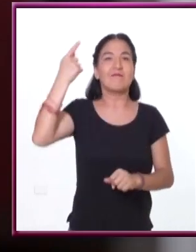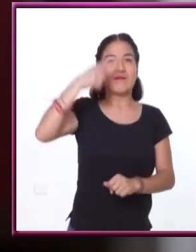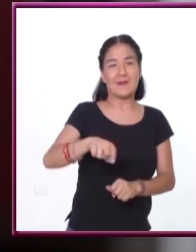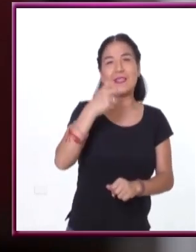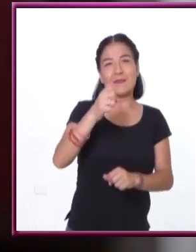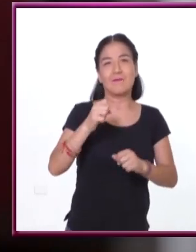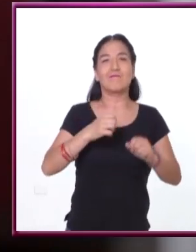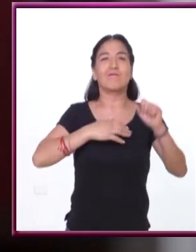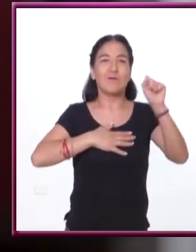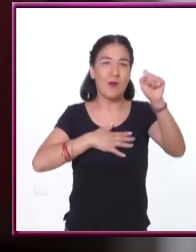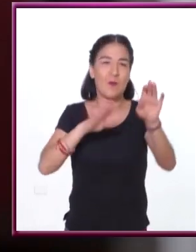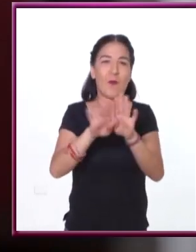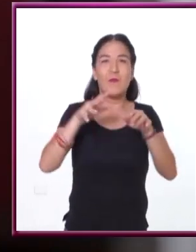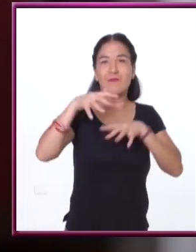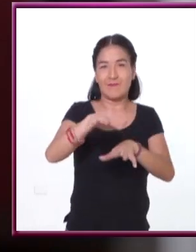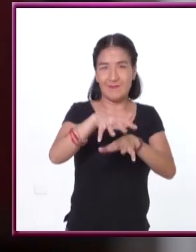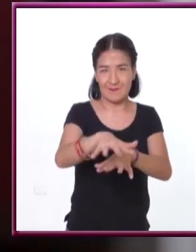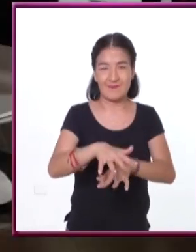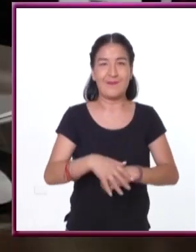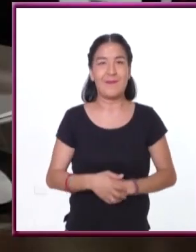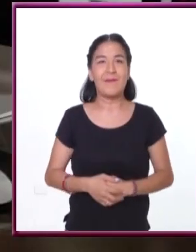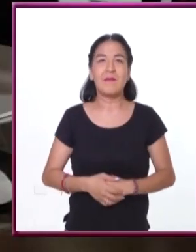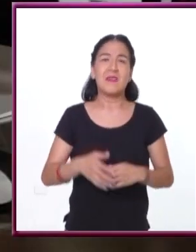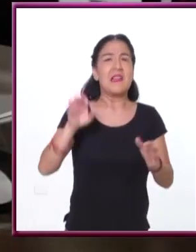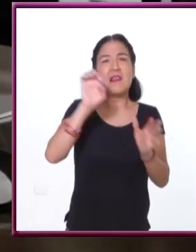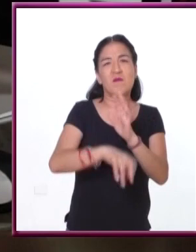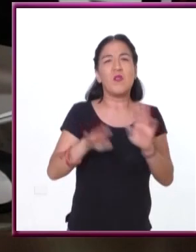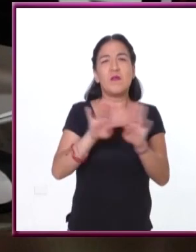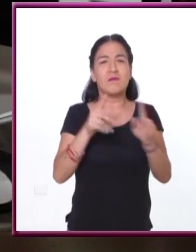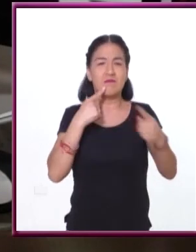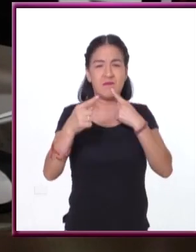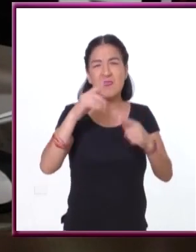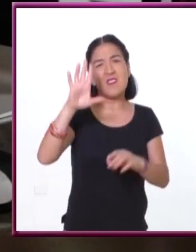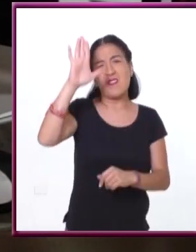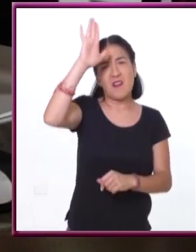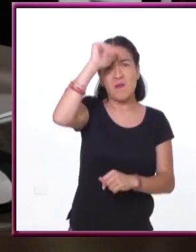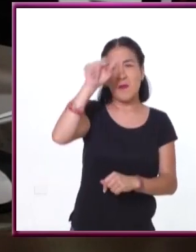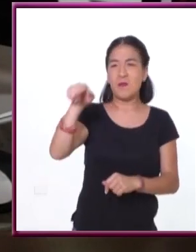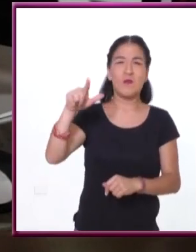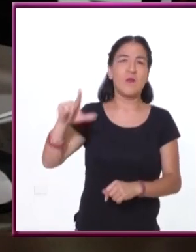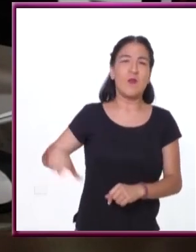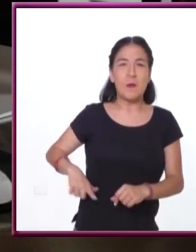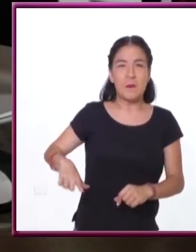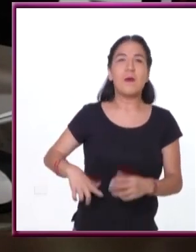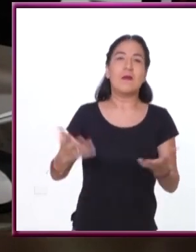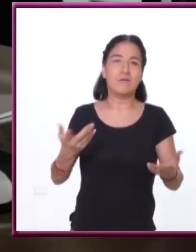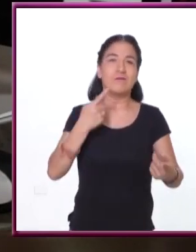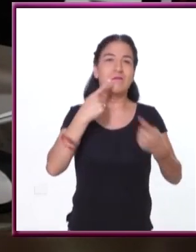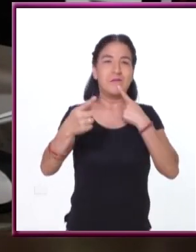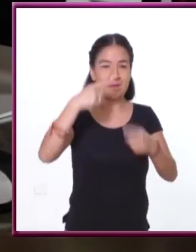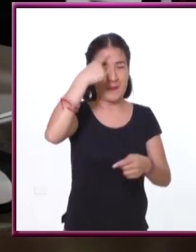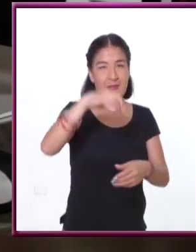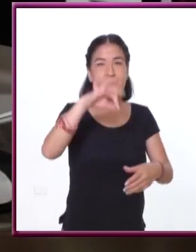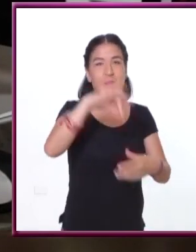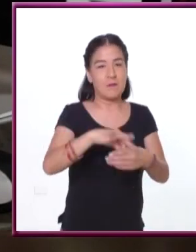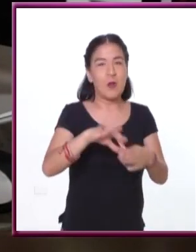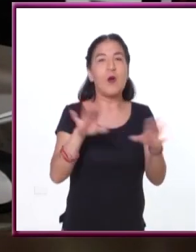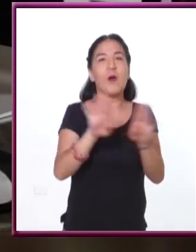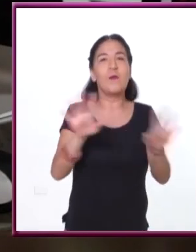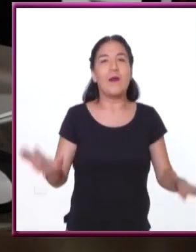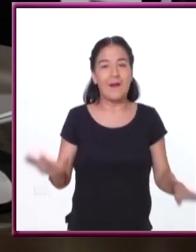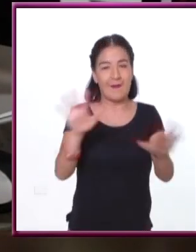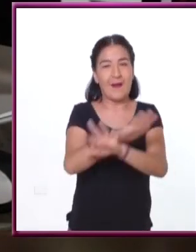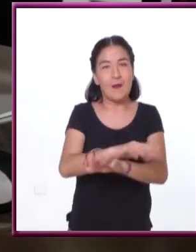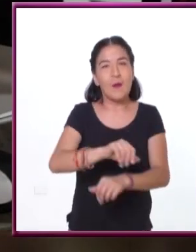de la manifestación que se está llevando a cabo. Si uno no está de acuerdo con el gobierno, bueno, desde luego tiene las elecciones para ir sustituyendo